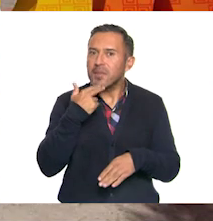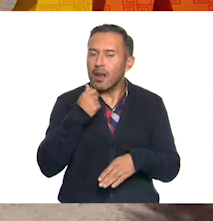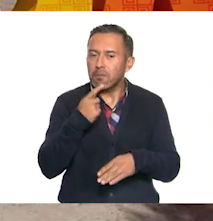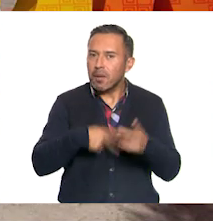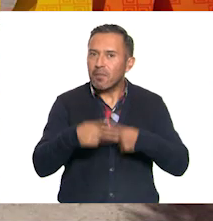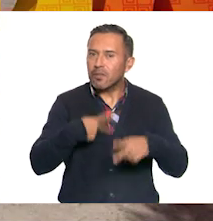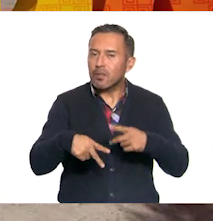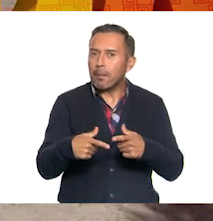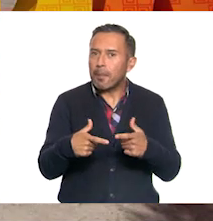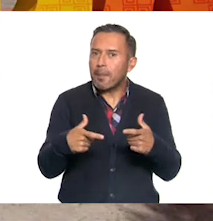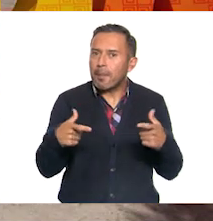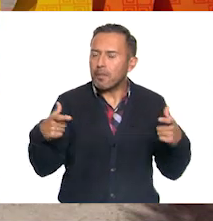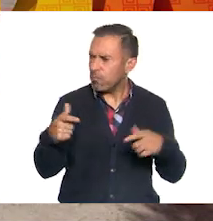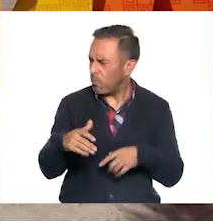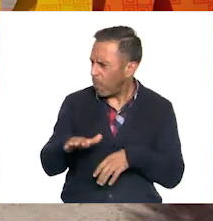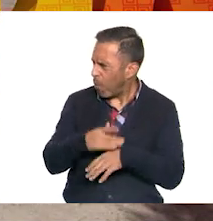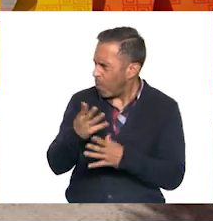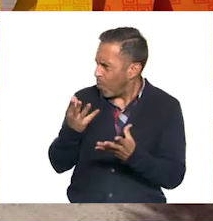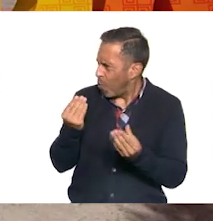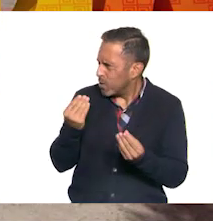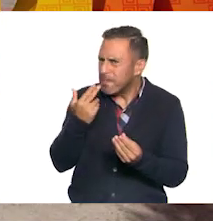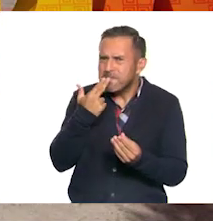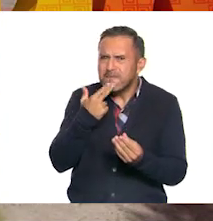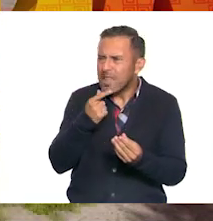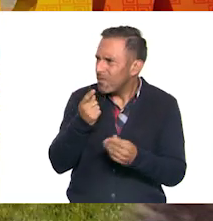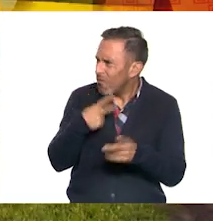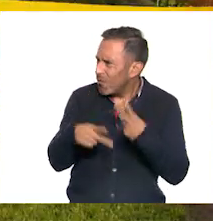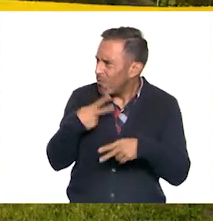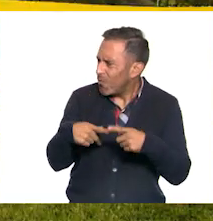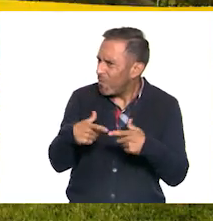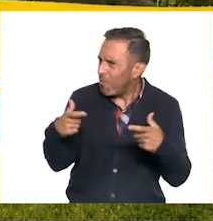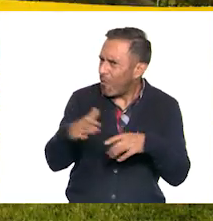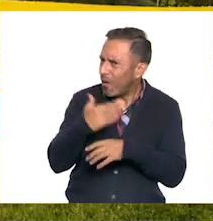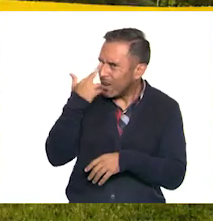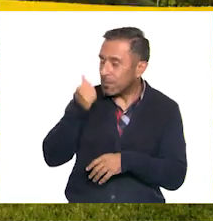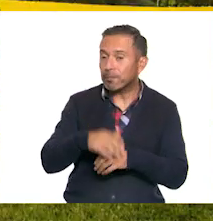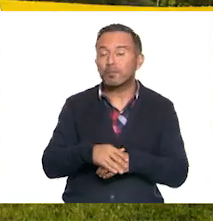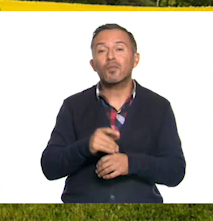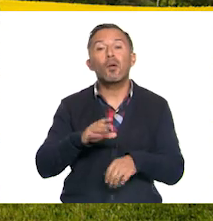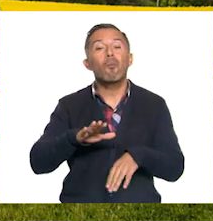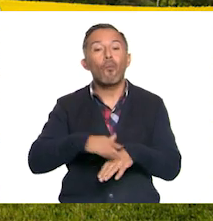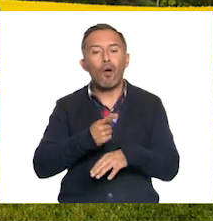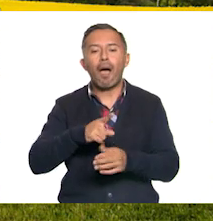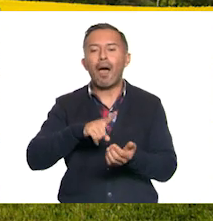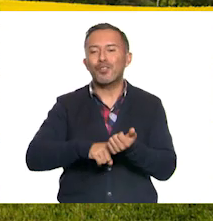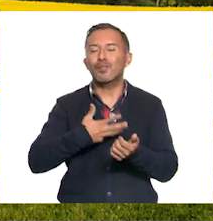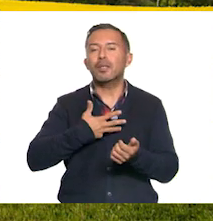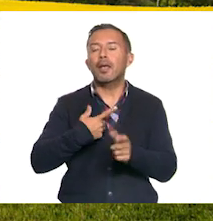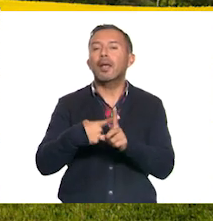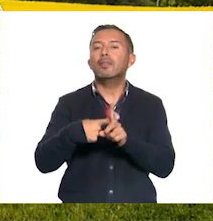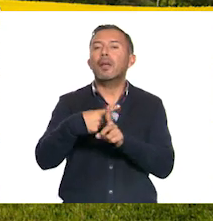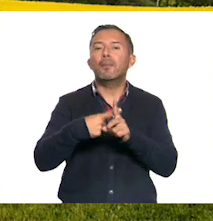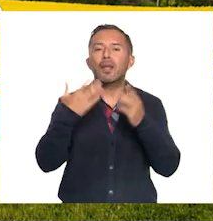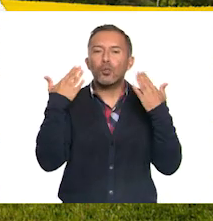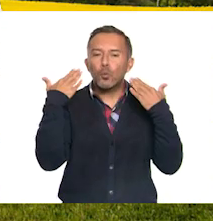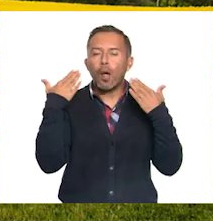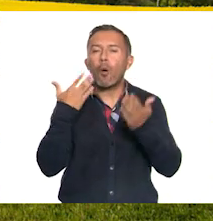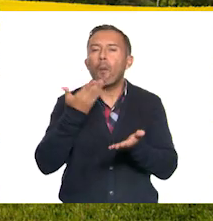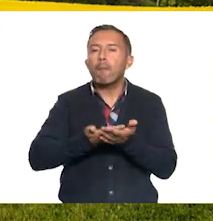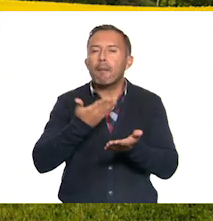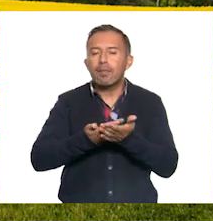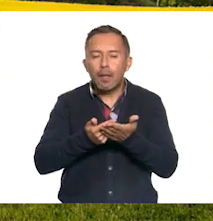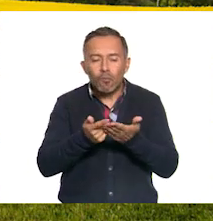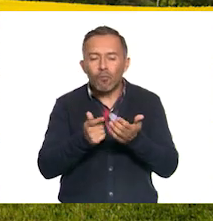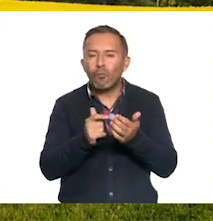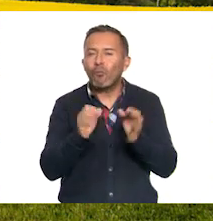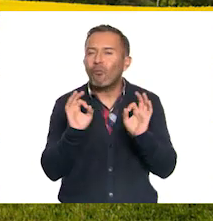por qué ese nivel tan alto de producción en este estado? Bueno, porque tiene las condiciones de temperatura y humedad idóneas y